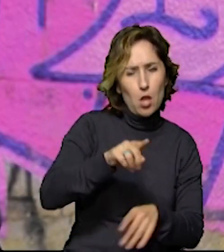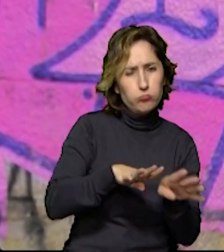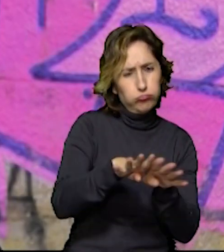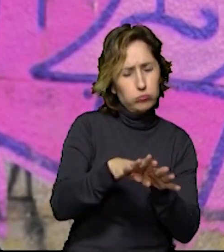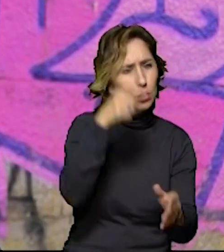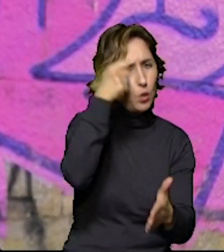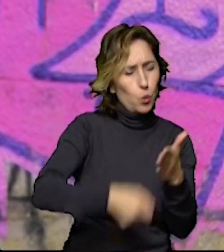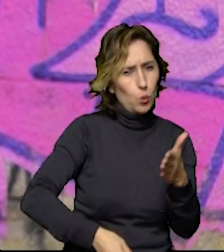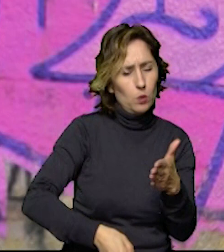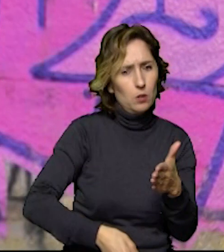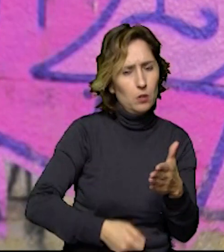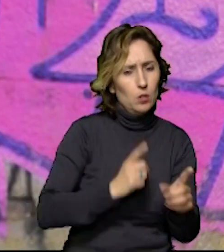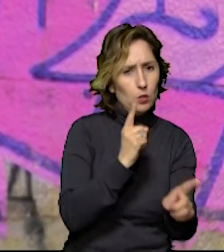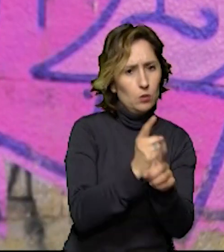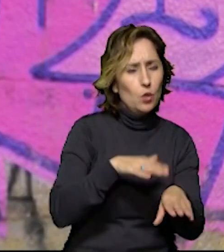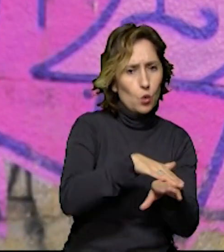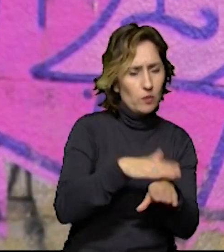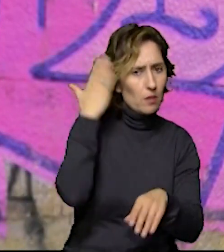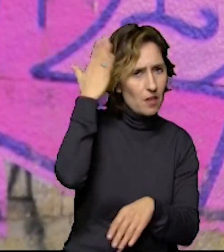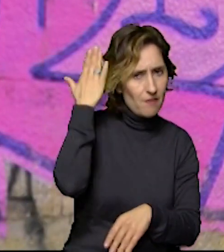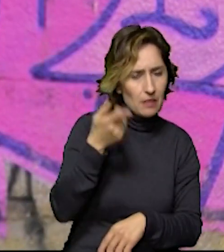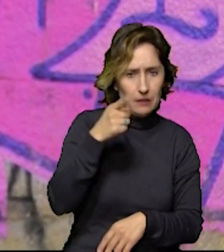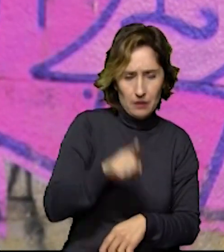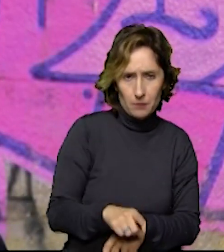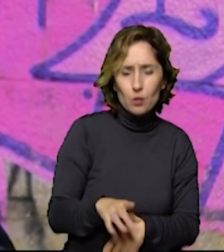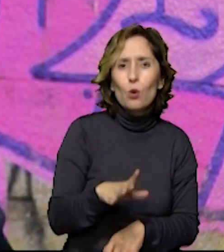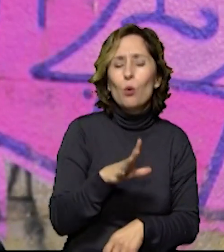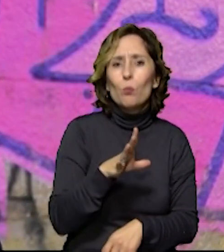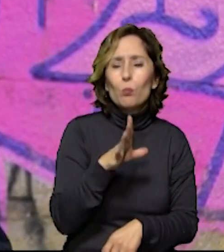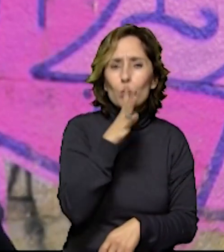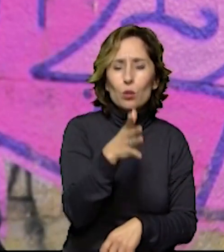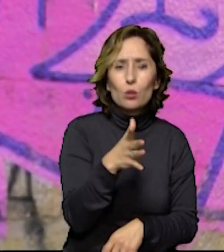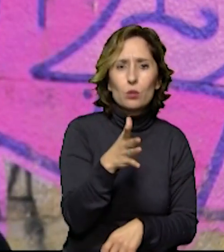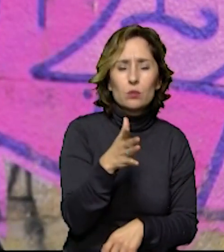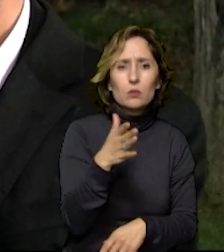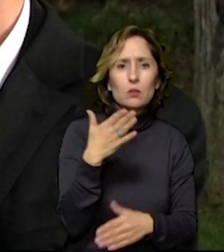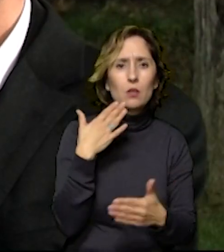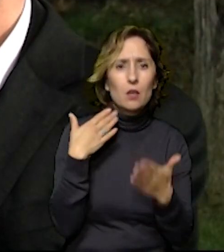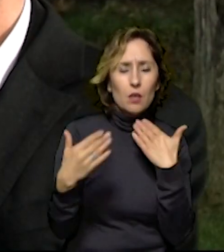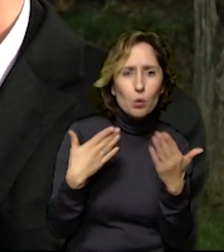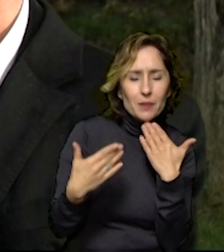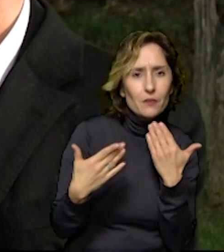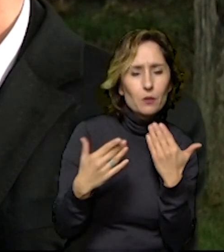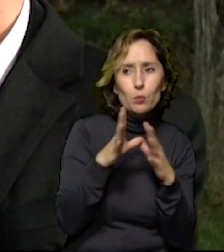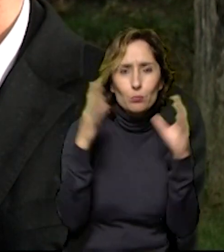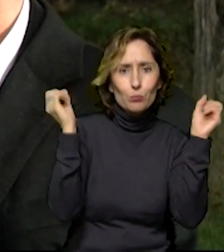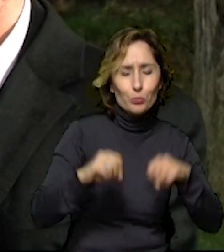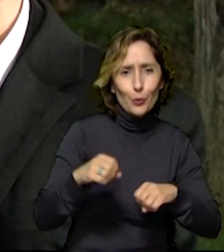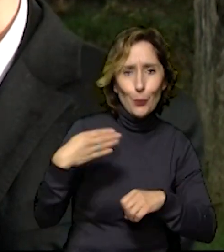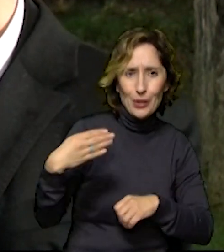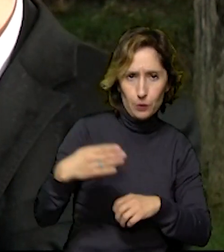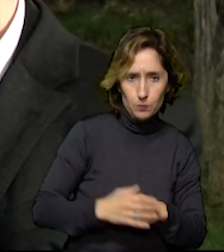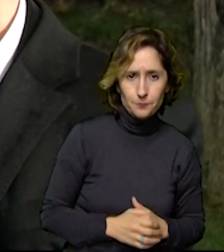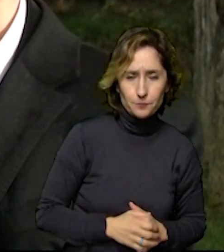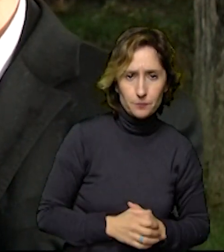sido críticas también con el actual gobierno de Navarra por los acuerdos, por las conversaciones con EH Bildu, por ejemplo.